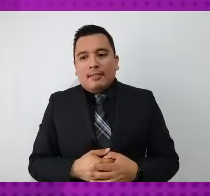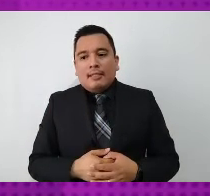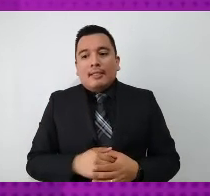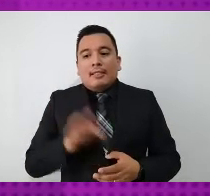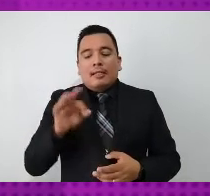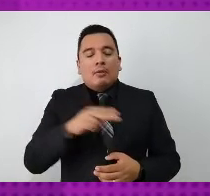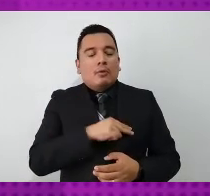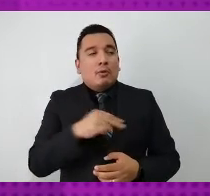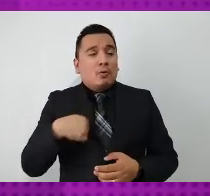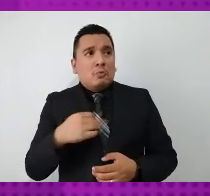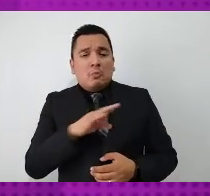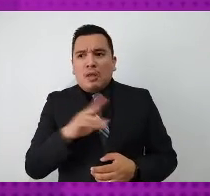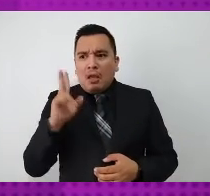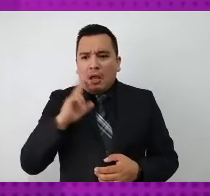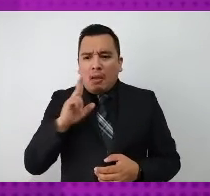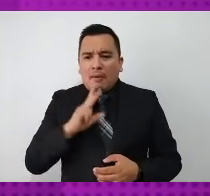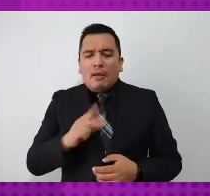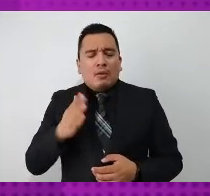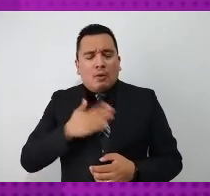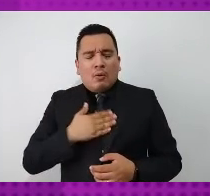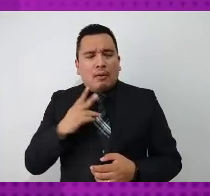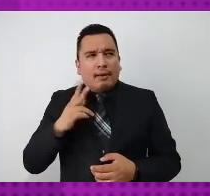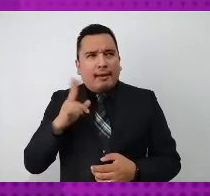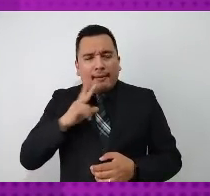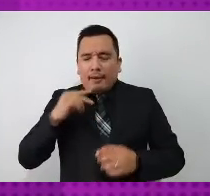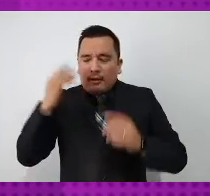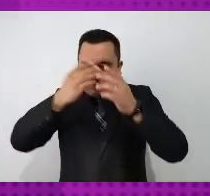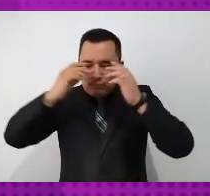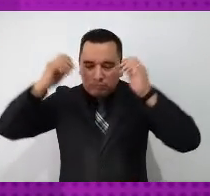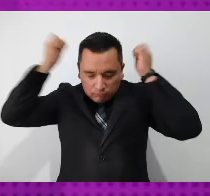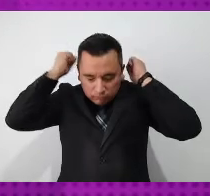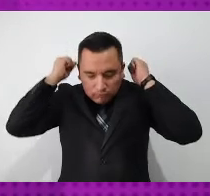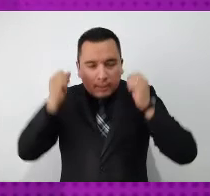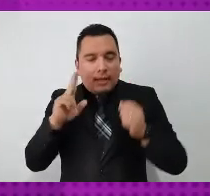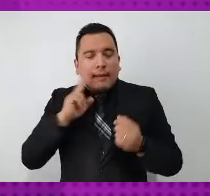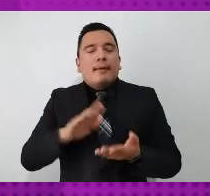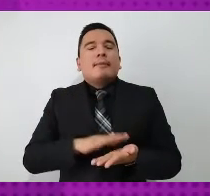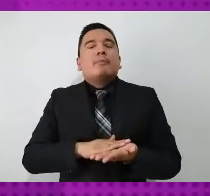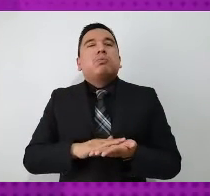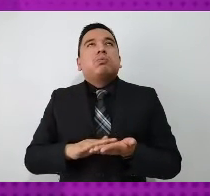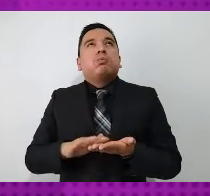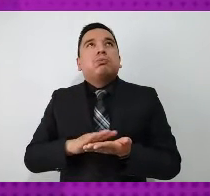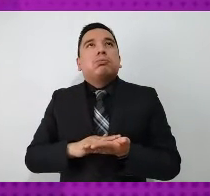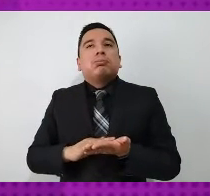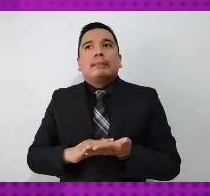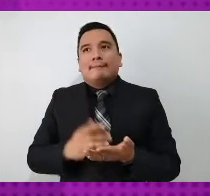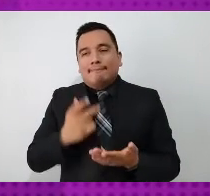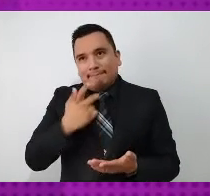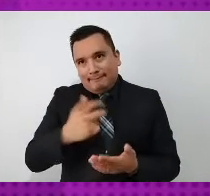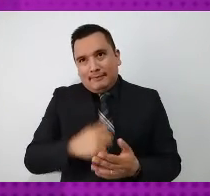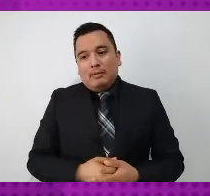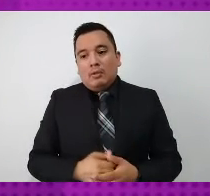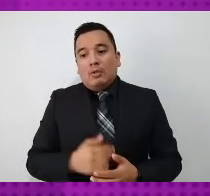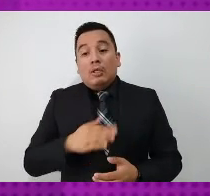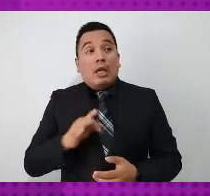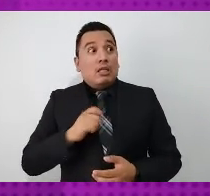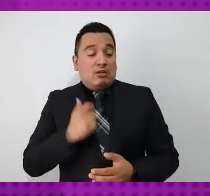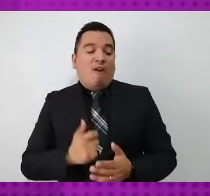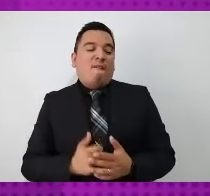y vamos a leer el braille se lo que hay que hacer con los niños antes de sacarlo antes de gastar un presupuesto